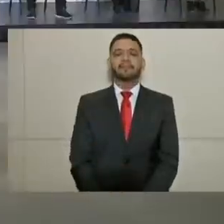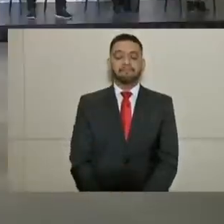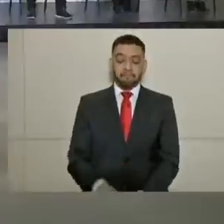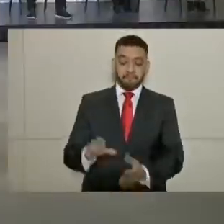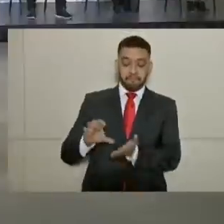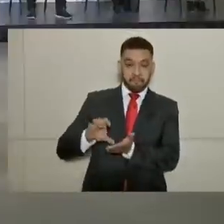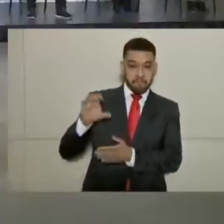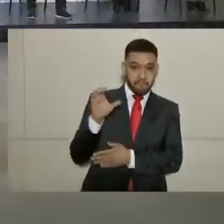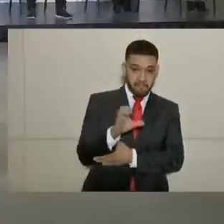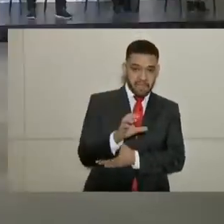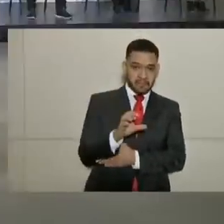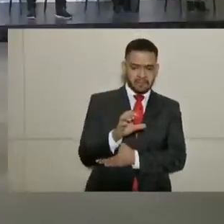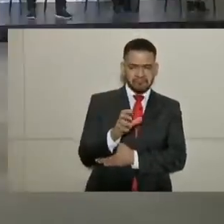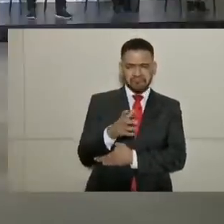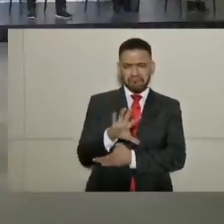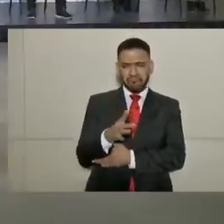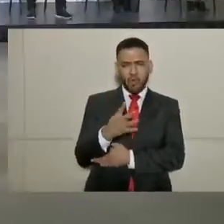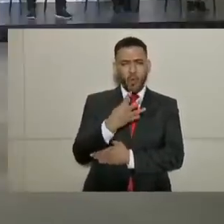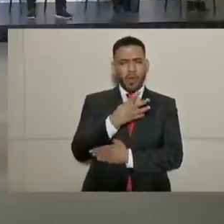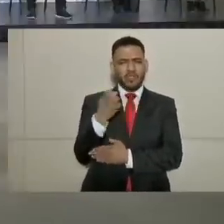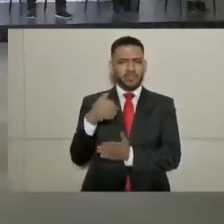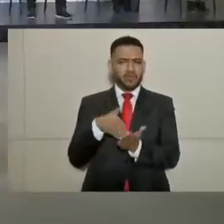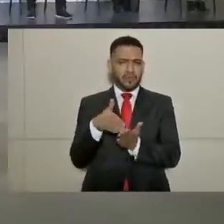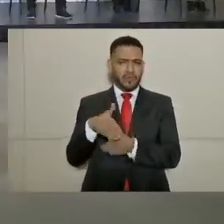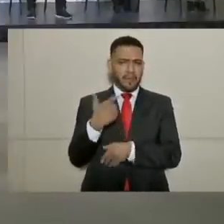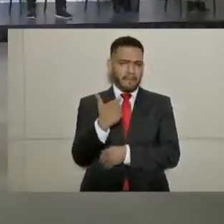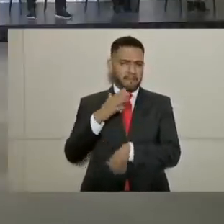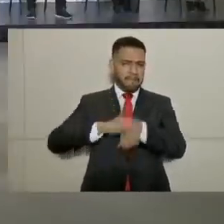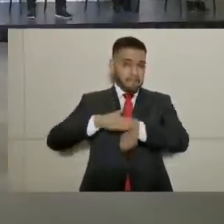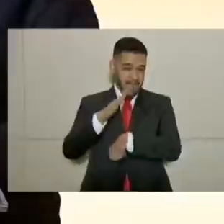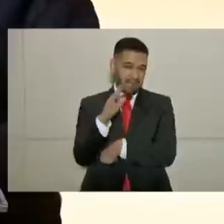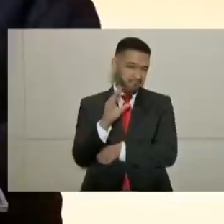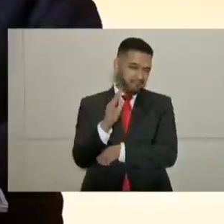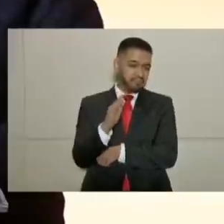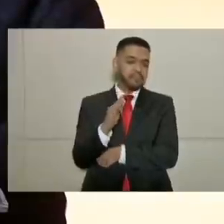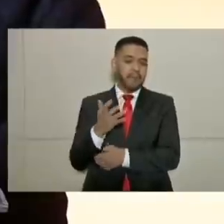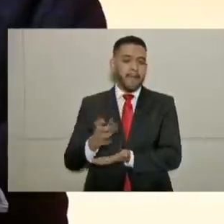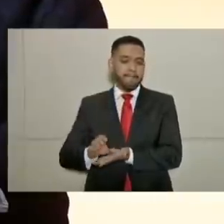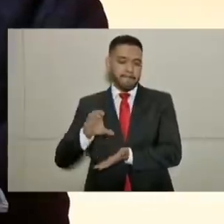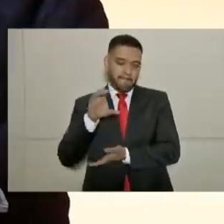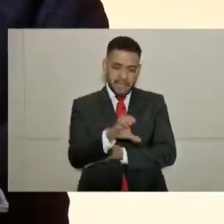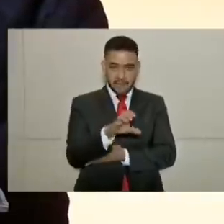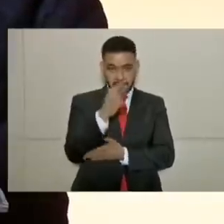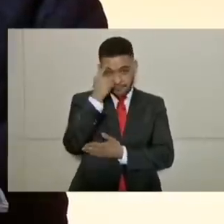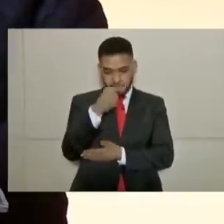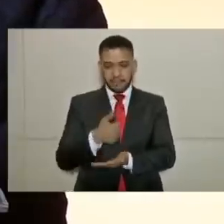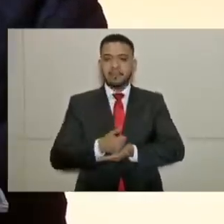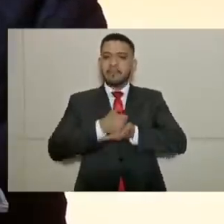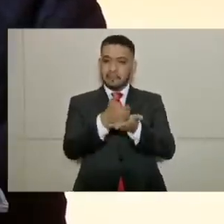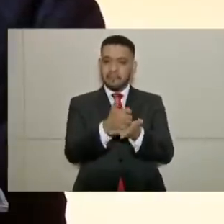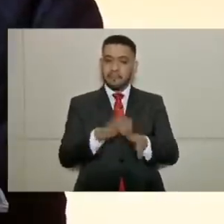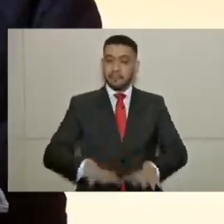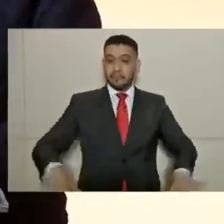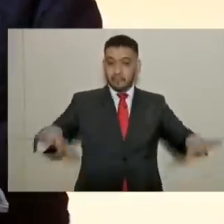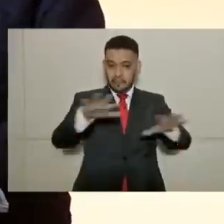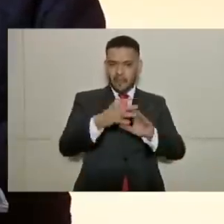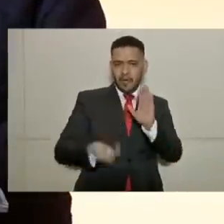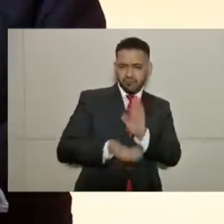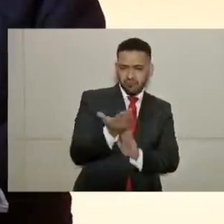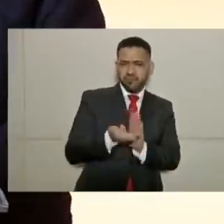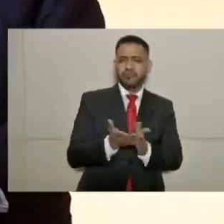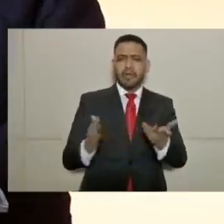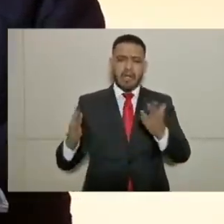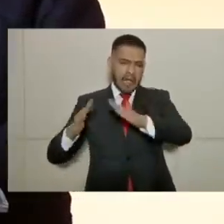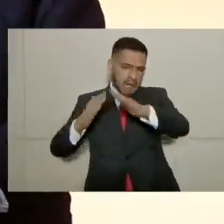destinar un poco más de 400 millones de pesos para mejoramiento, ampliación, construcción